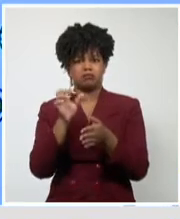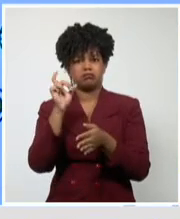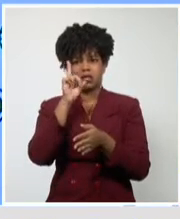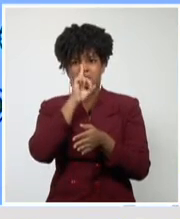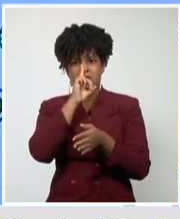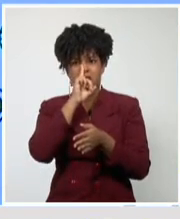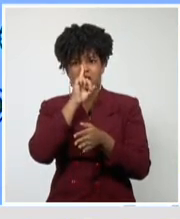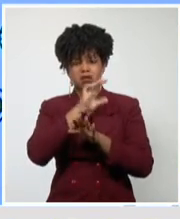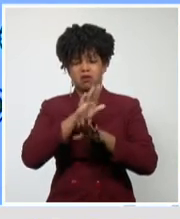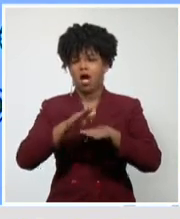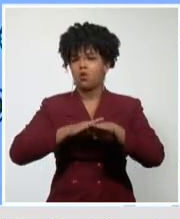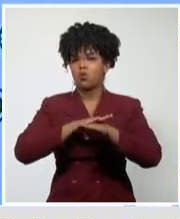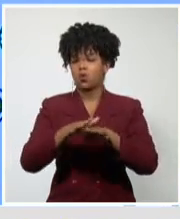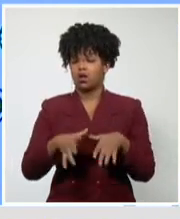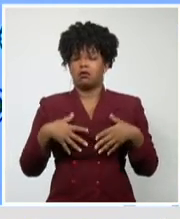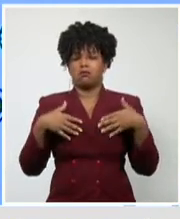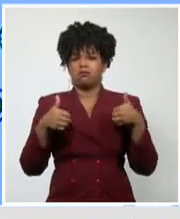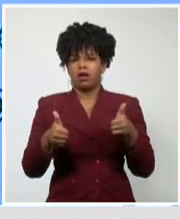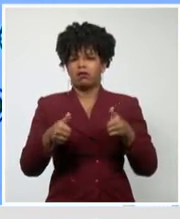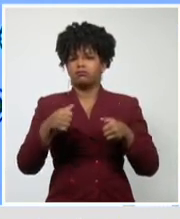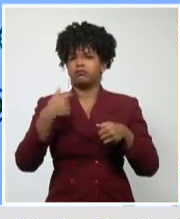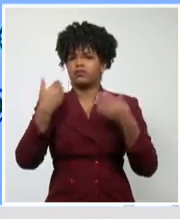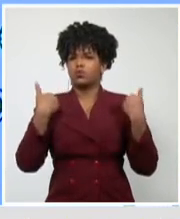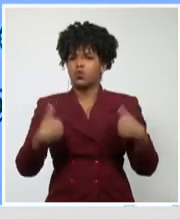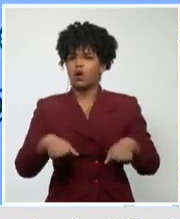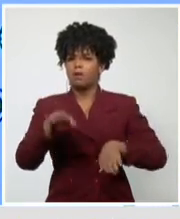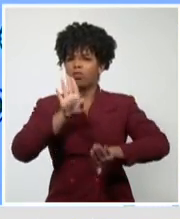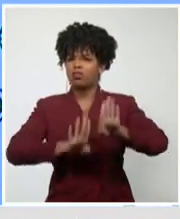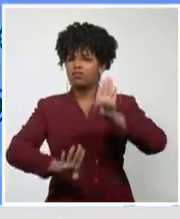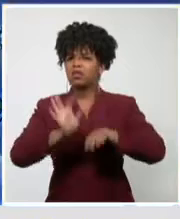curarse solo por los anticuerpos generados por el mismo?